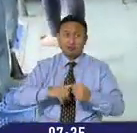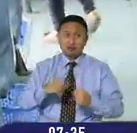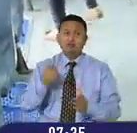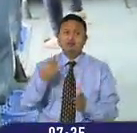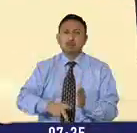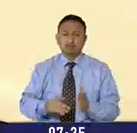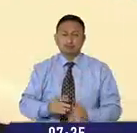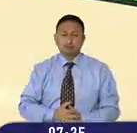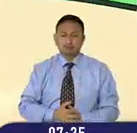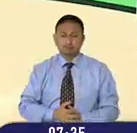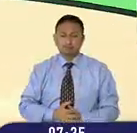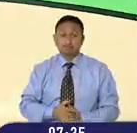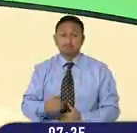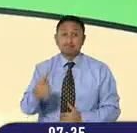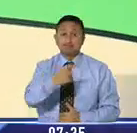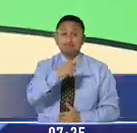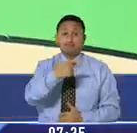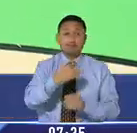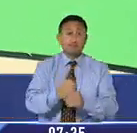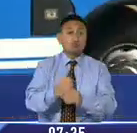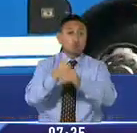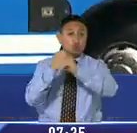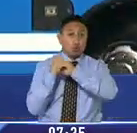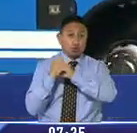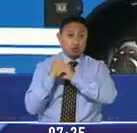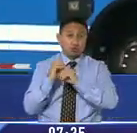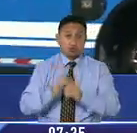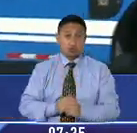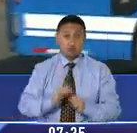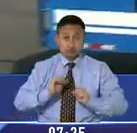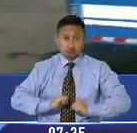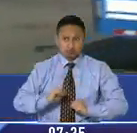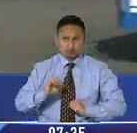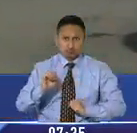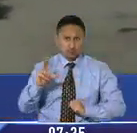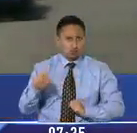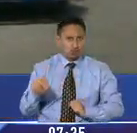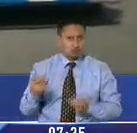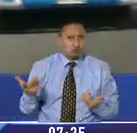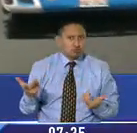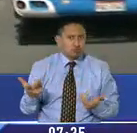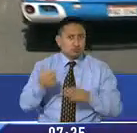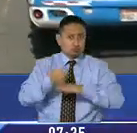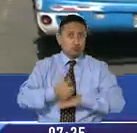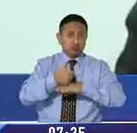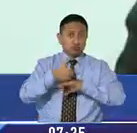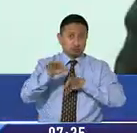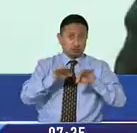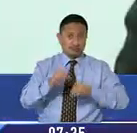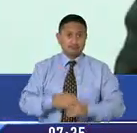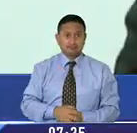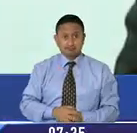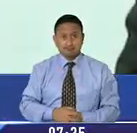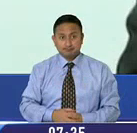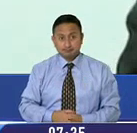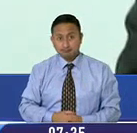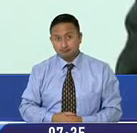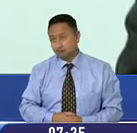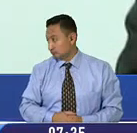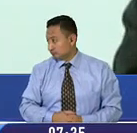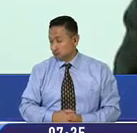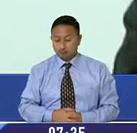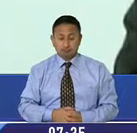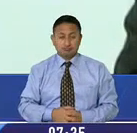Quito. ¿Este será obligatorio o no para ir en los buses? La autoridad responde. En primer lugar, se establece